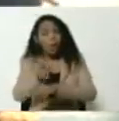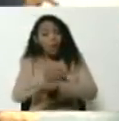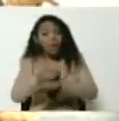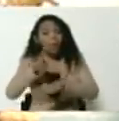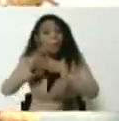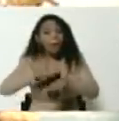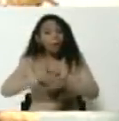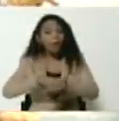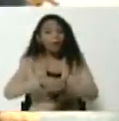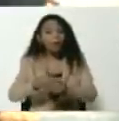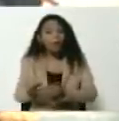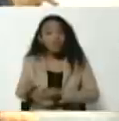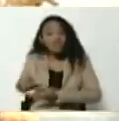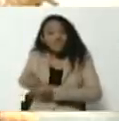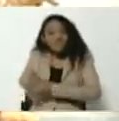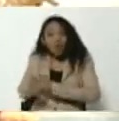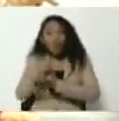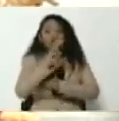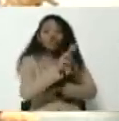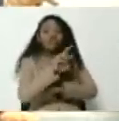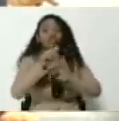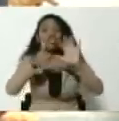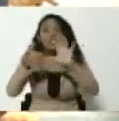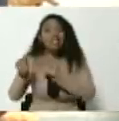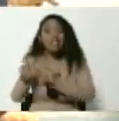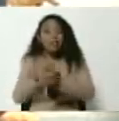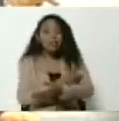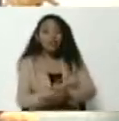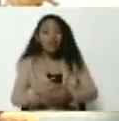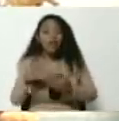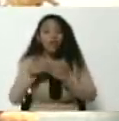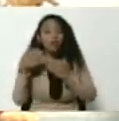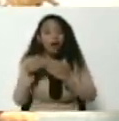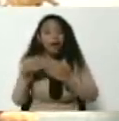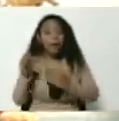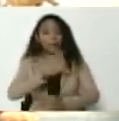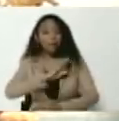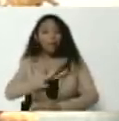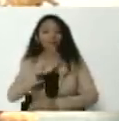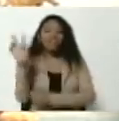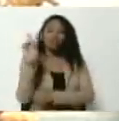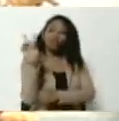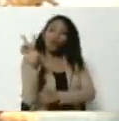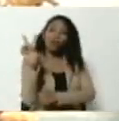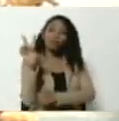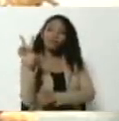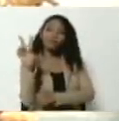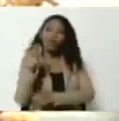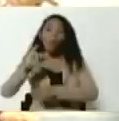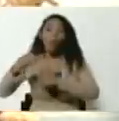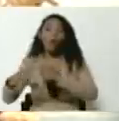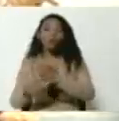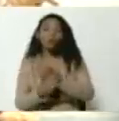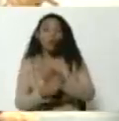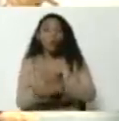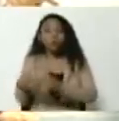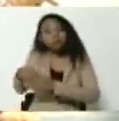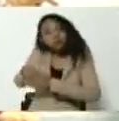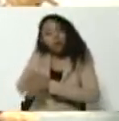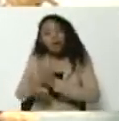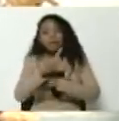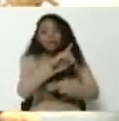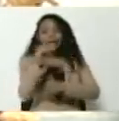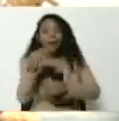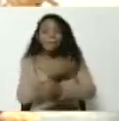se embolsilla 260 millones de dólares que le pertenecen a Venezuela. Juan Guaidó se embolsilla